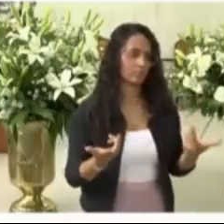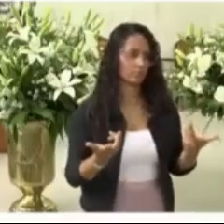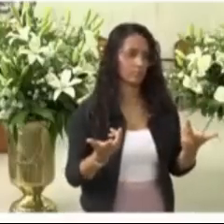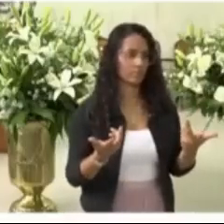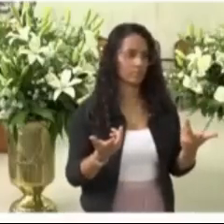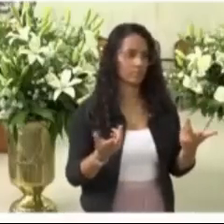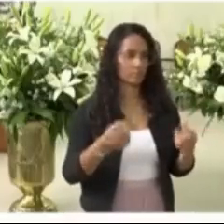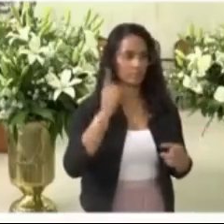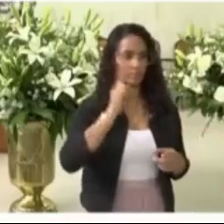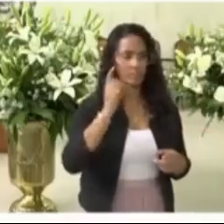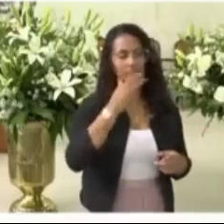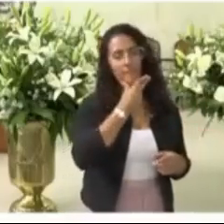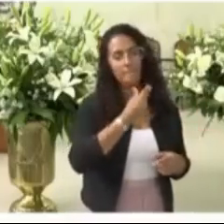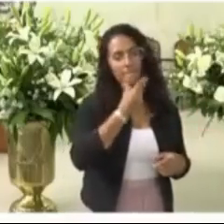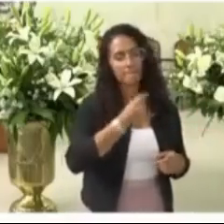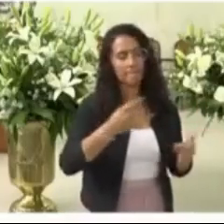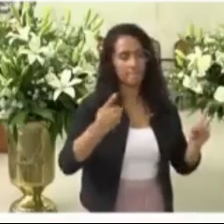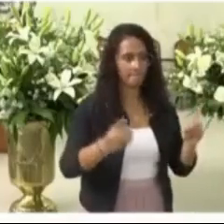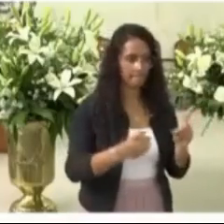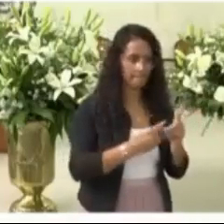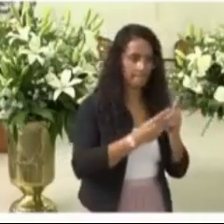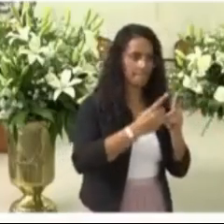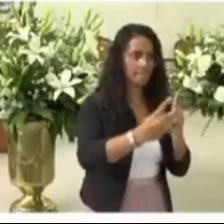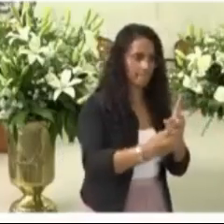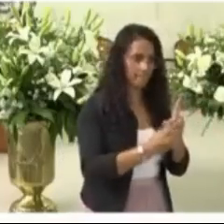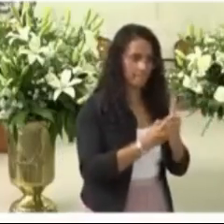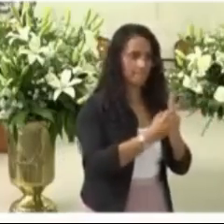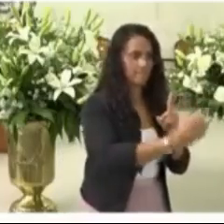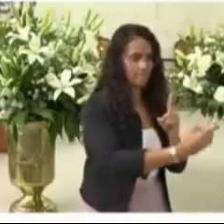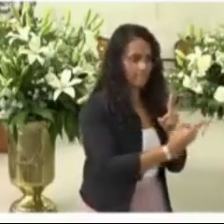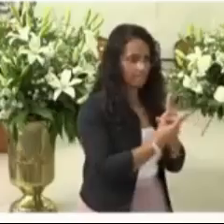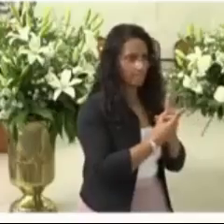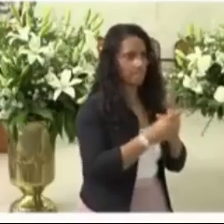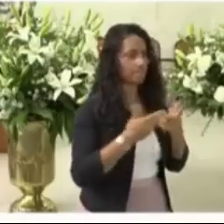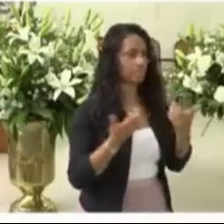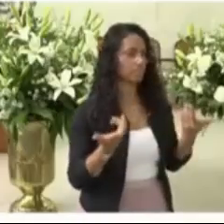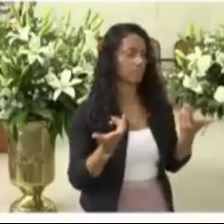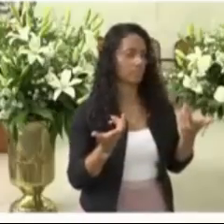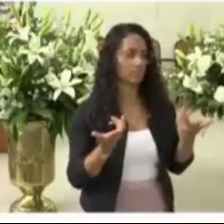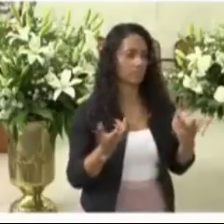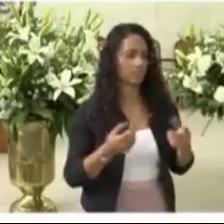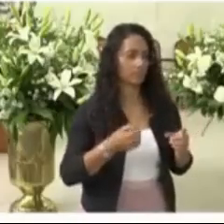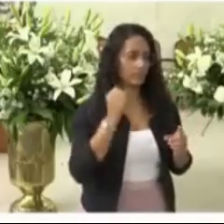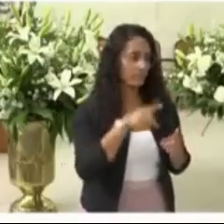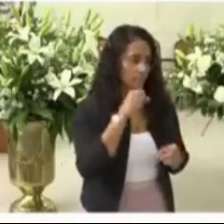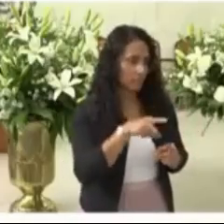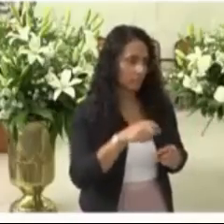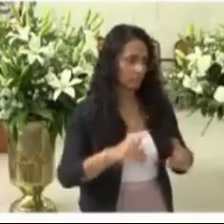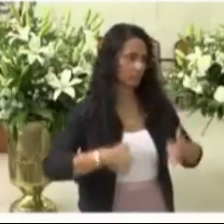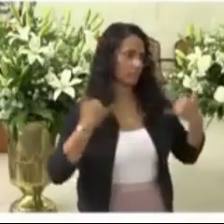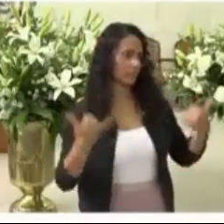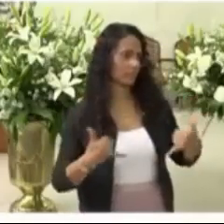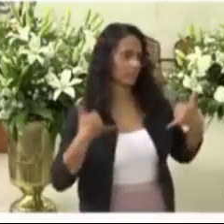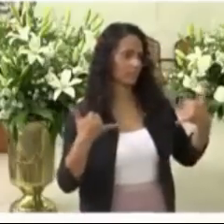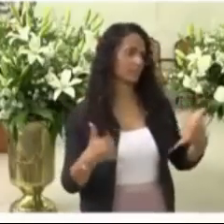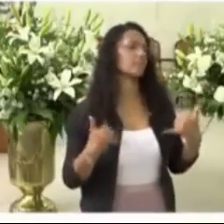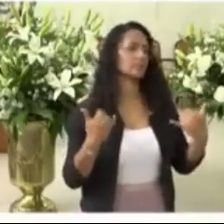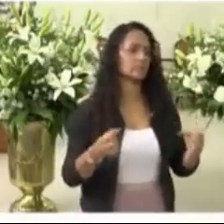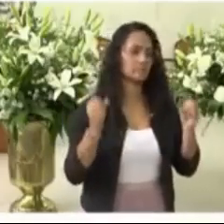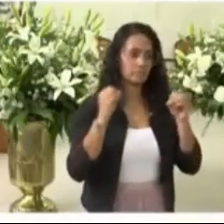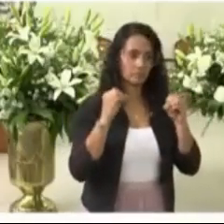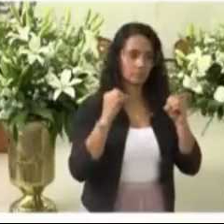varón, mujer, anciano, adulto, sino que incluso muchas veces los jóvenes, los adolescentes se